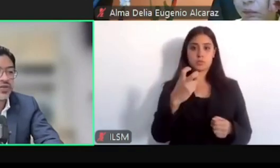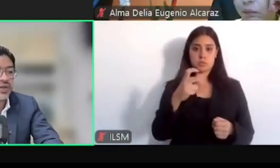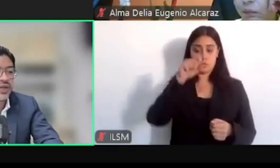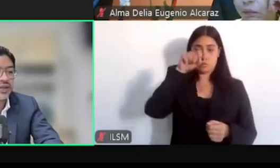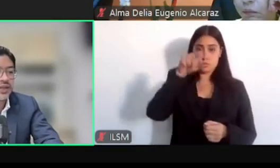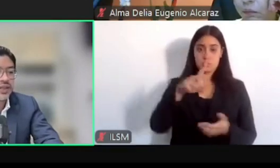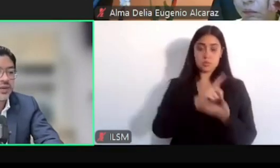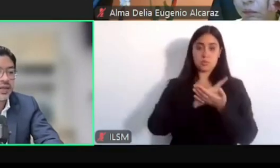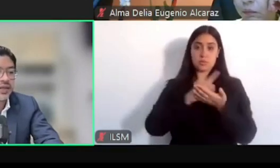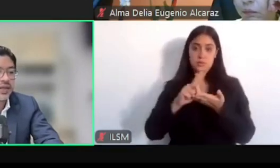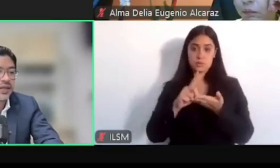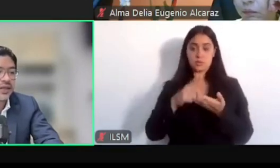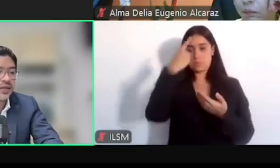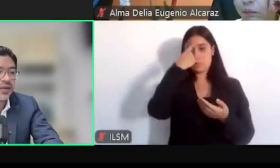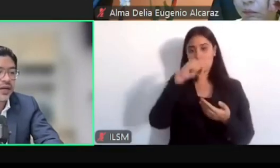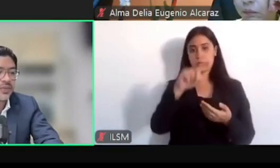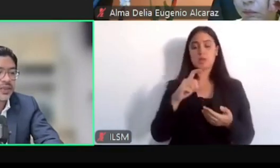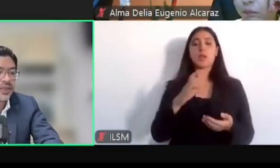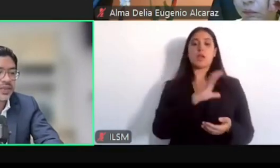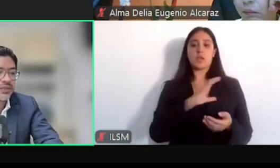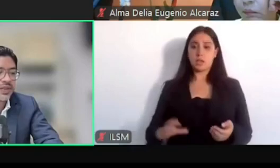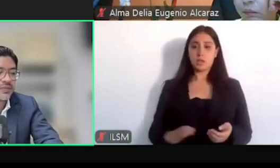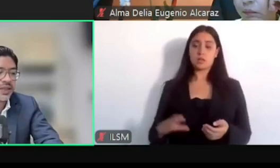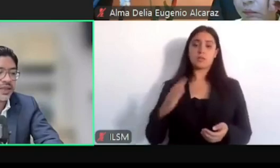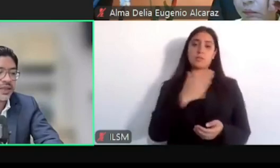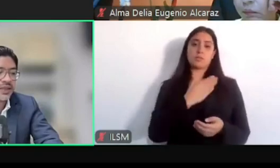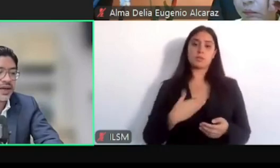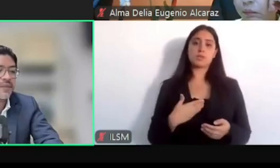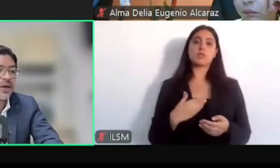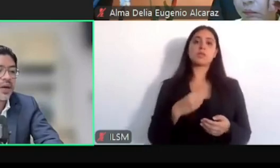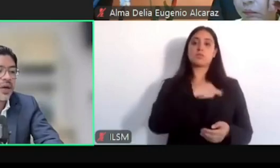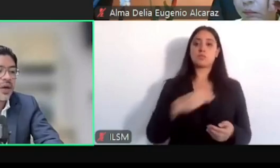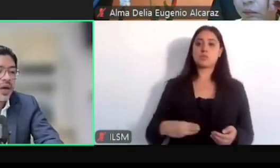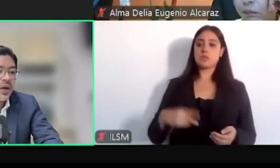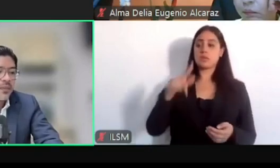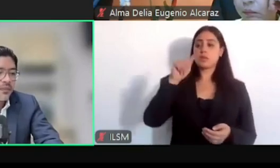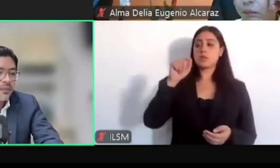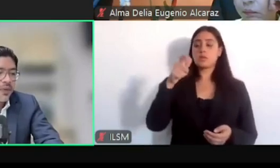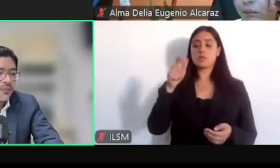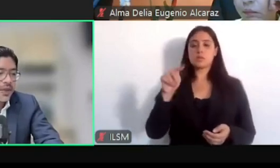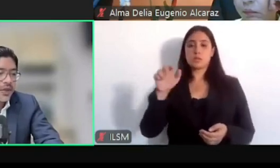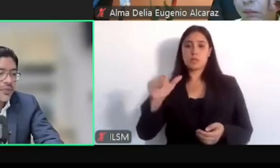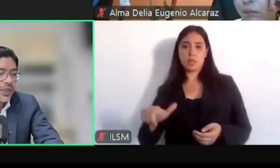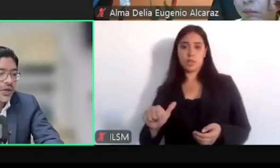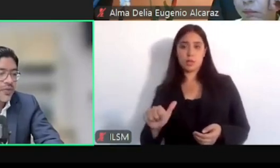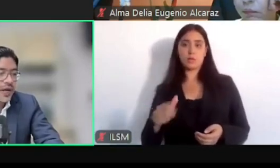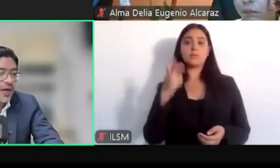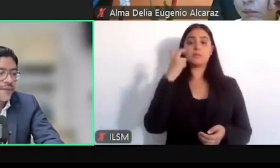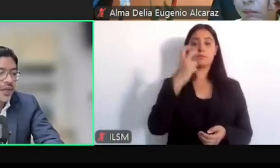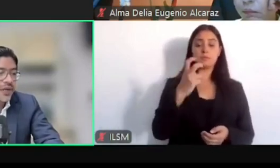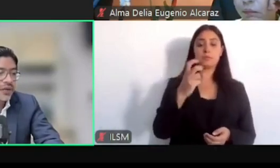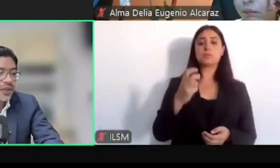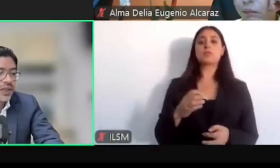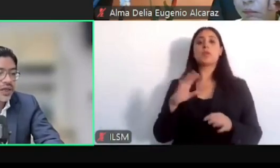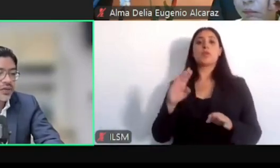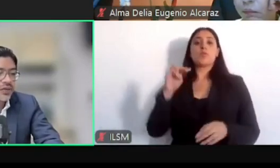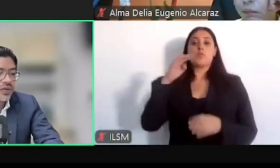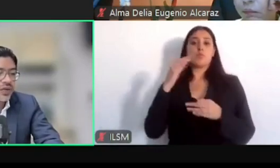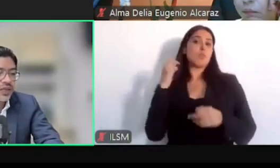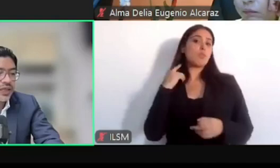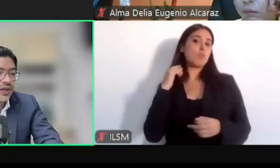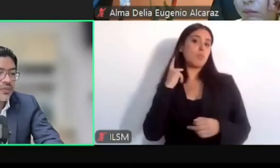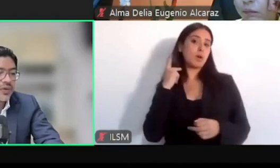derecho y en su carácter de aspirante a la candidatura a la presidencia municipal de tixla por el partido político Morena en contra de la